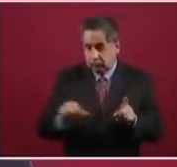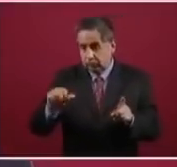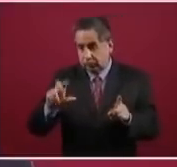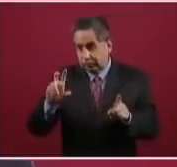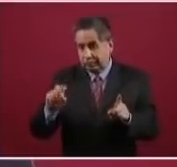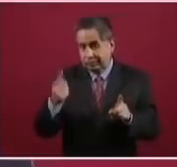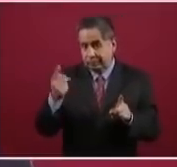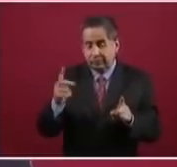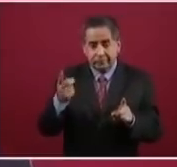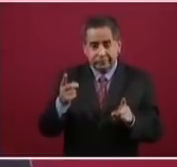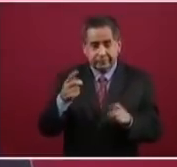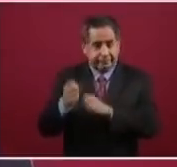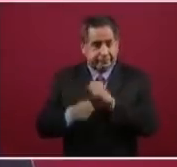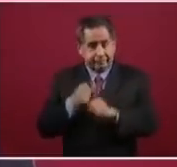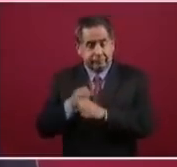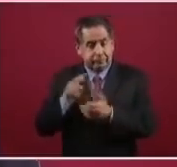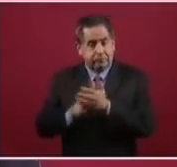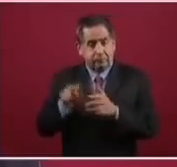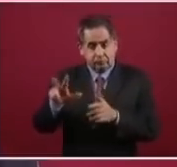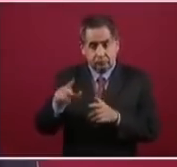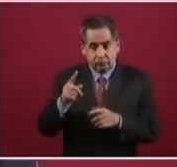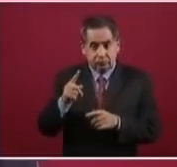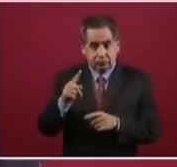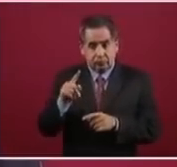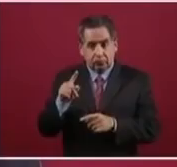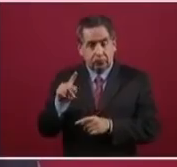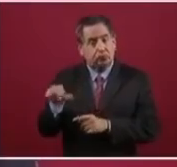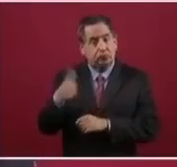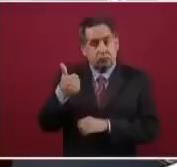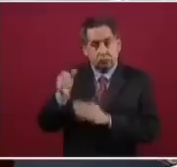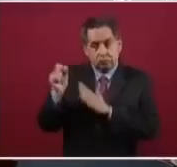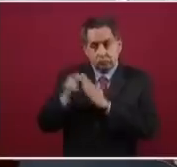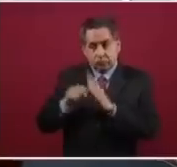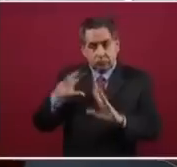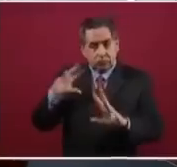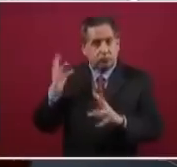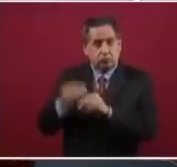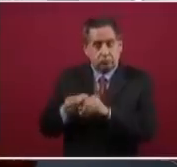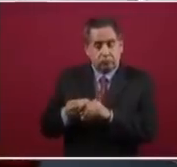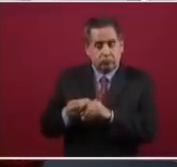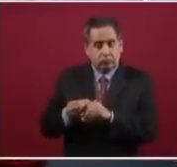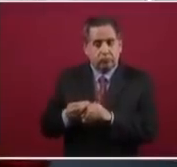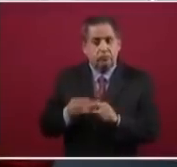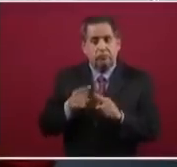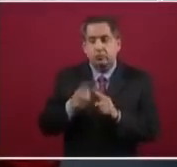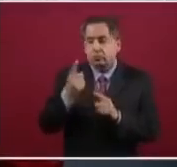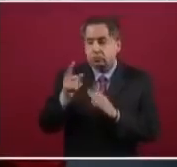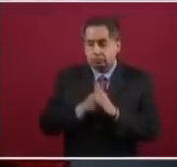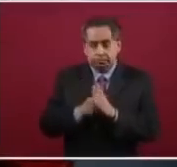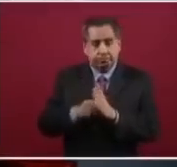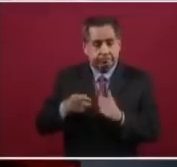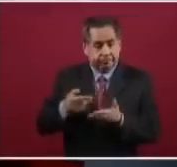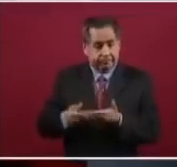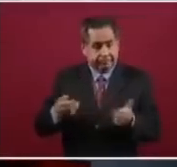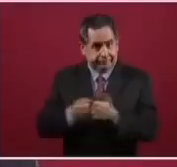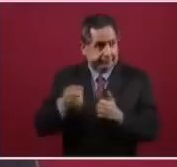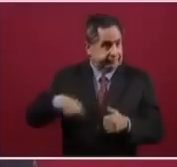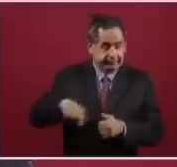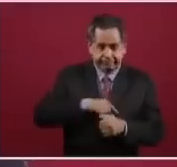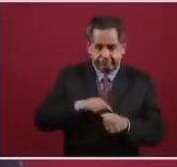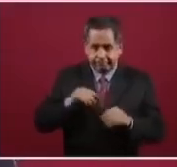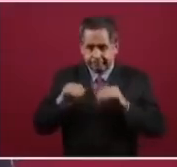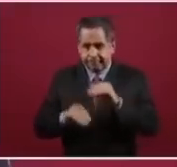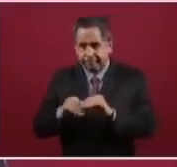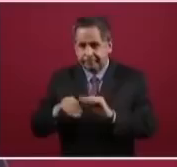31 de diciembre del 2018 es decir en 11 en 11 meses de la administración anterior y en un mes de la administración de nosotros